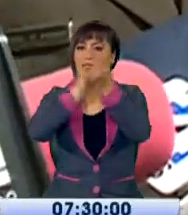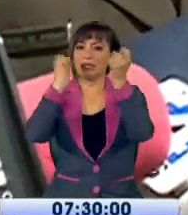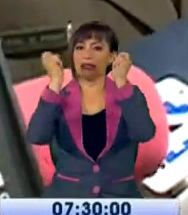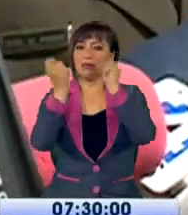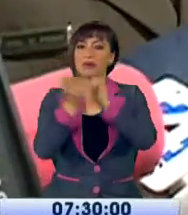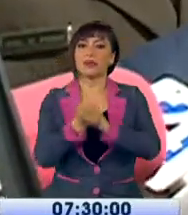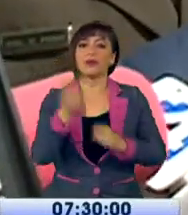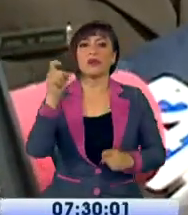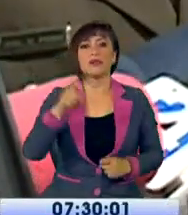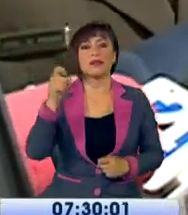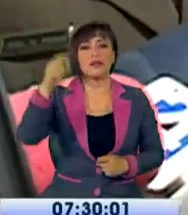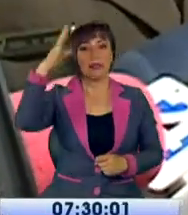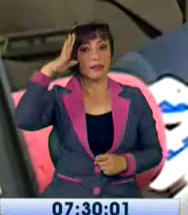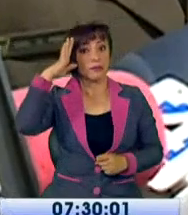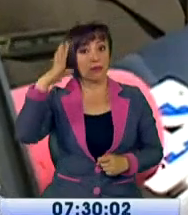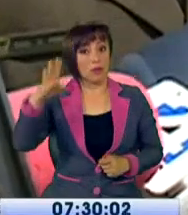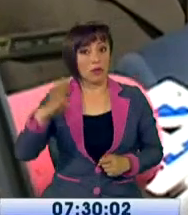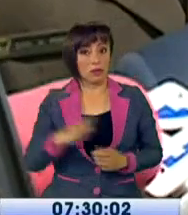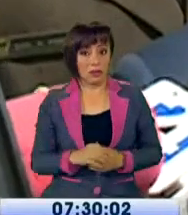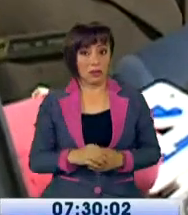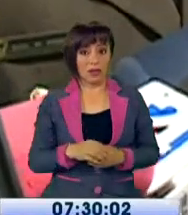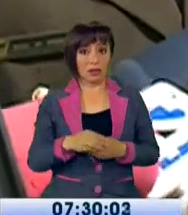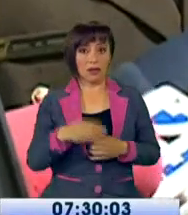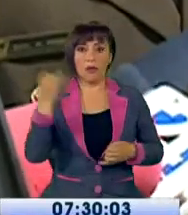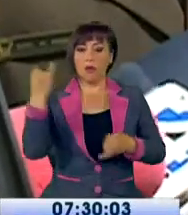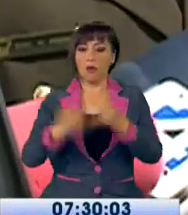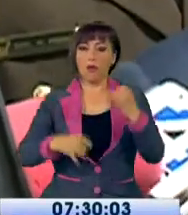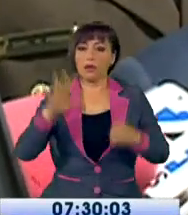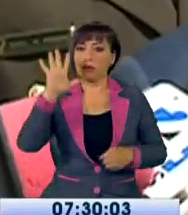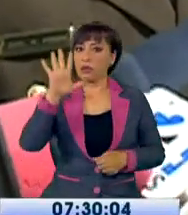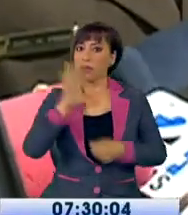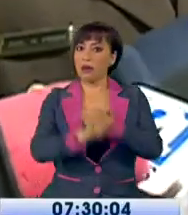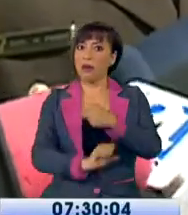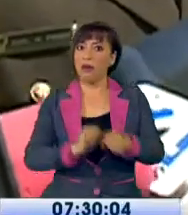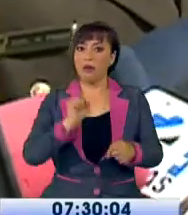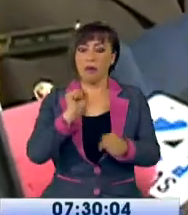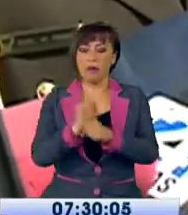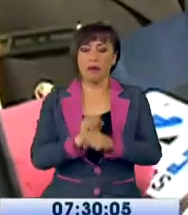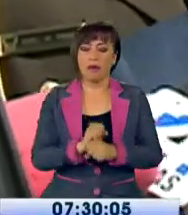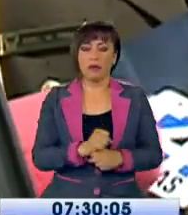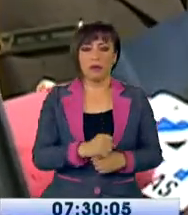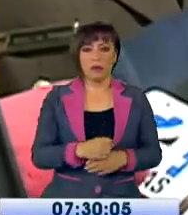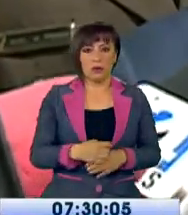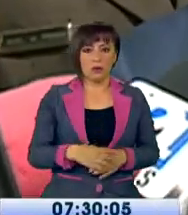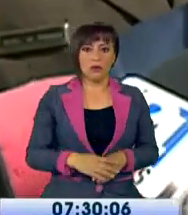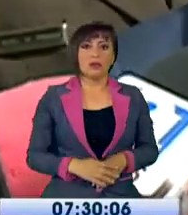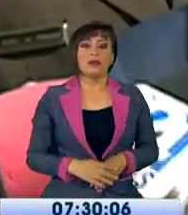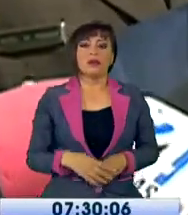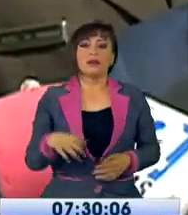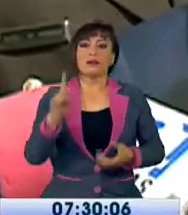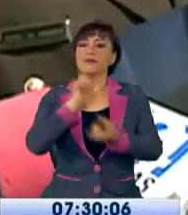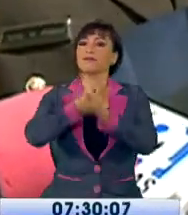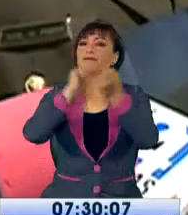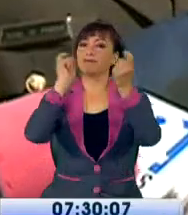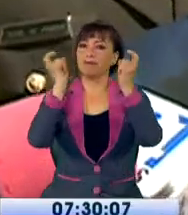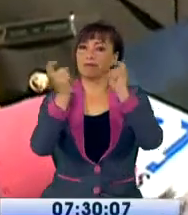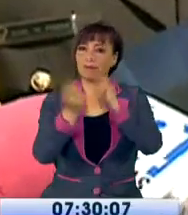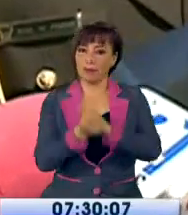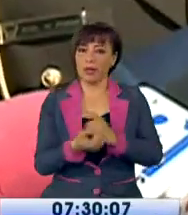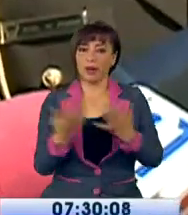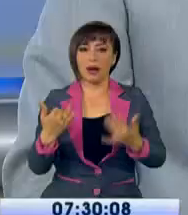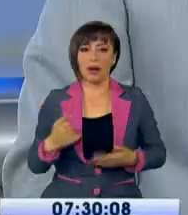sufre nuestra Policía Nacional en estos últimos 5 años, de pasar de ser una policía con una doctrina militarizada a una doctrina civil y